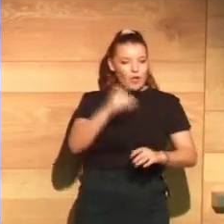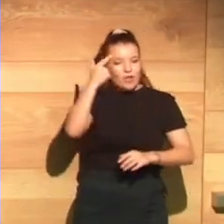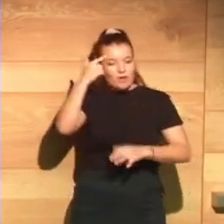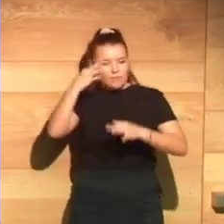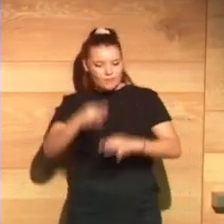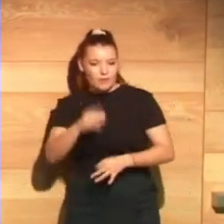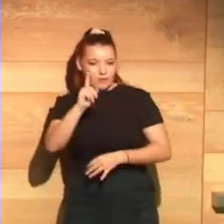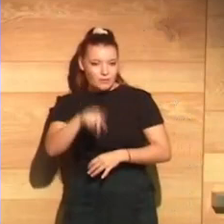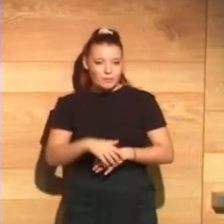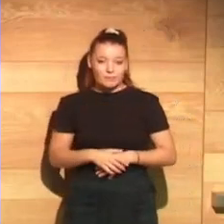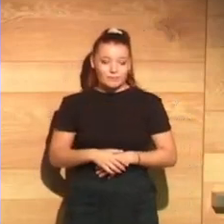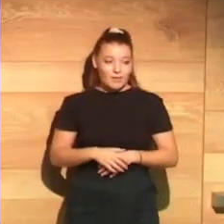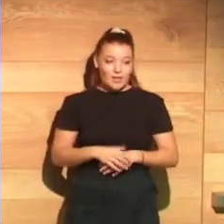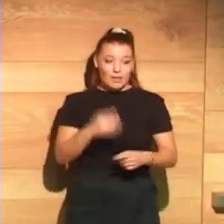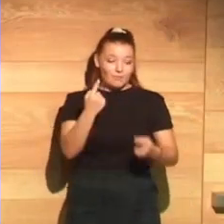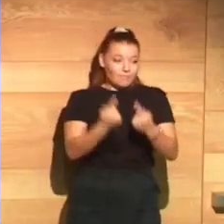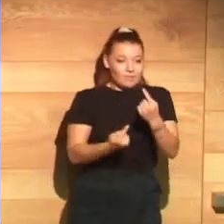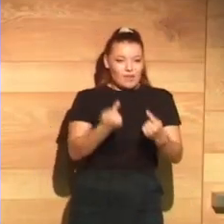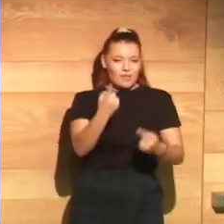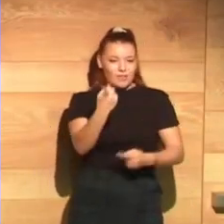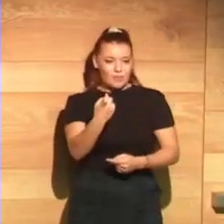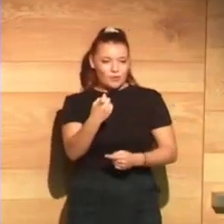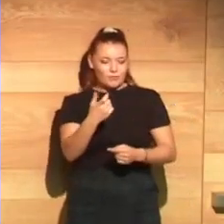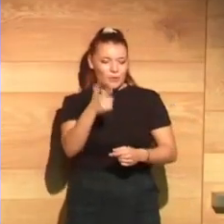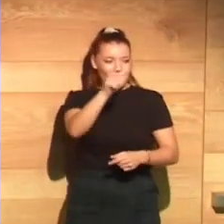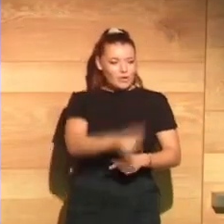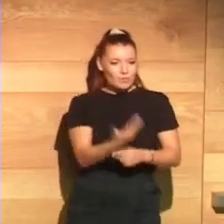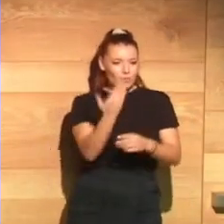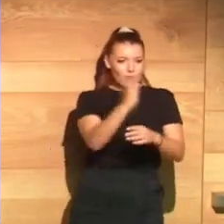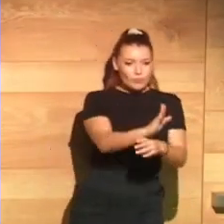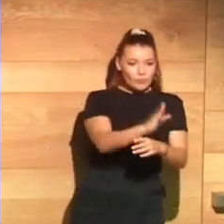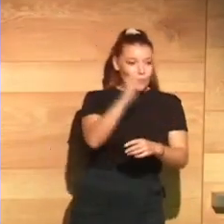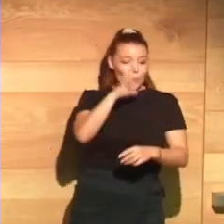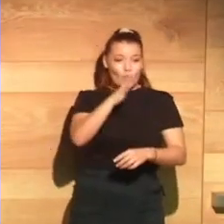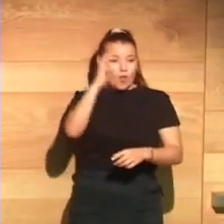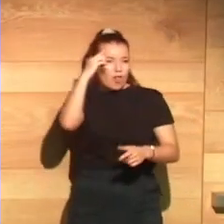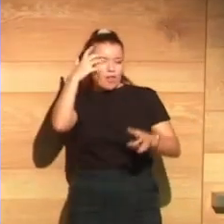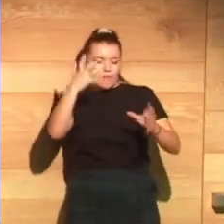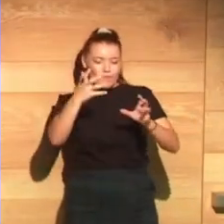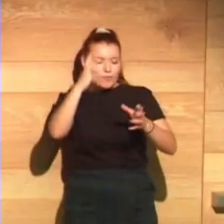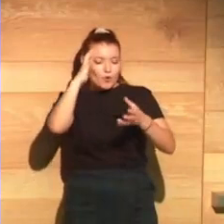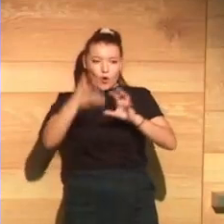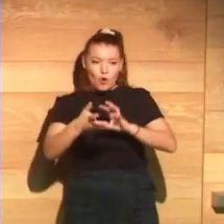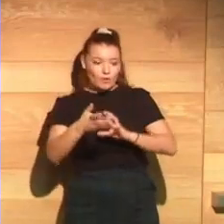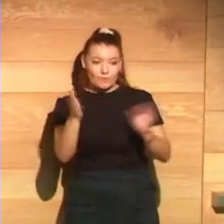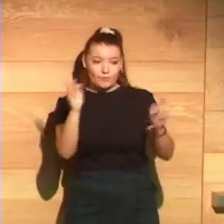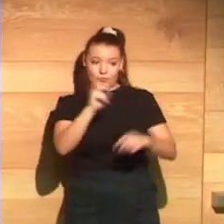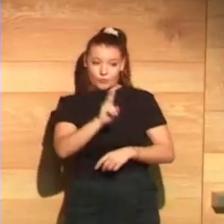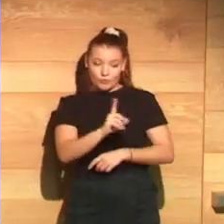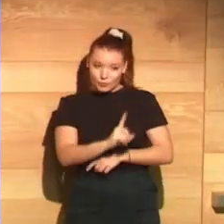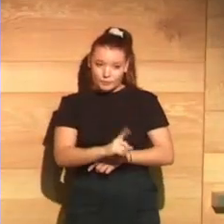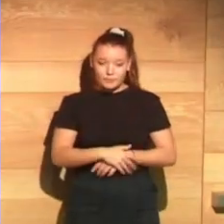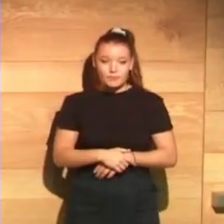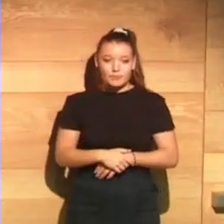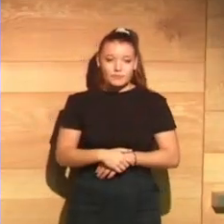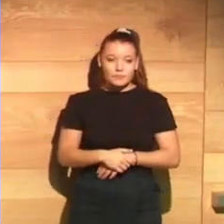muchas veces hace falta que saquemos a esas mujeres para entender que igual tan locas no estaban, pero que al final te llevan a hacer un montón